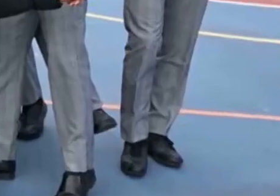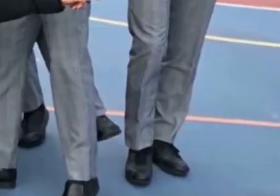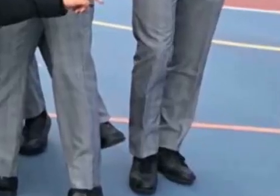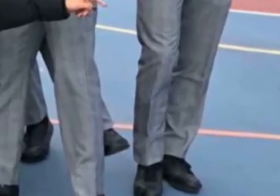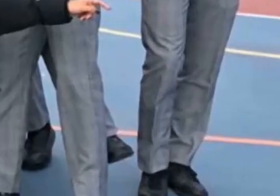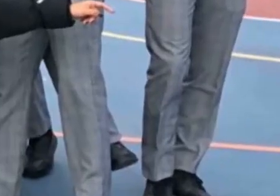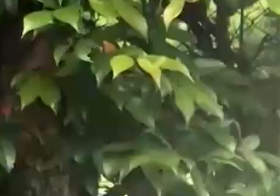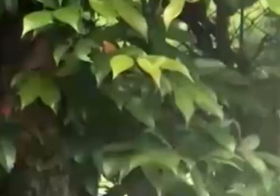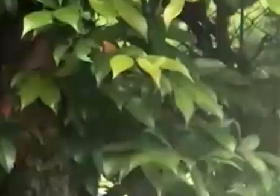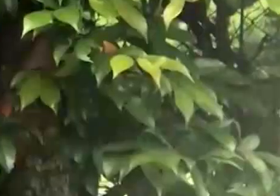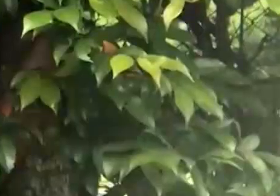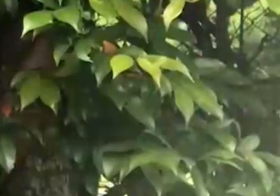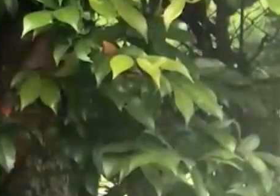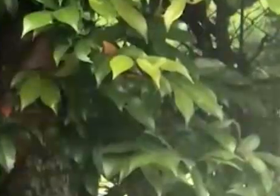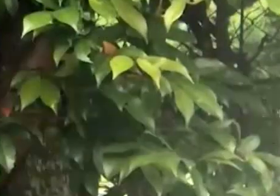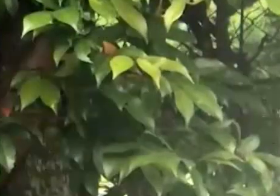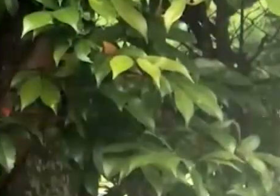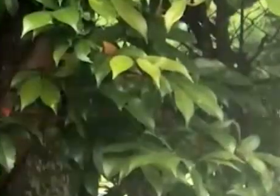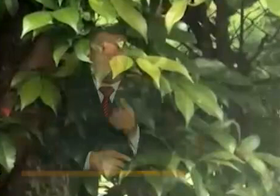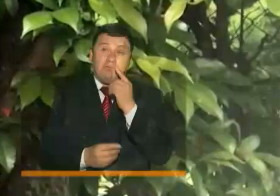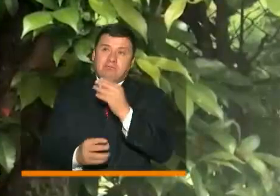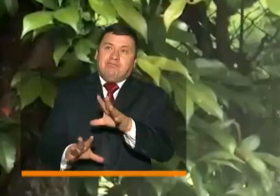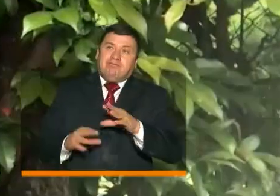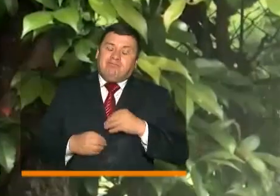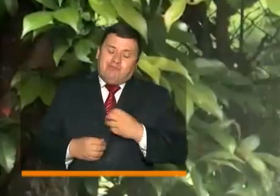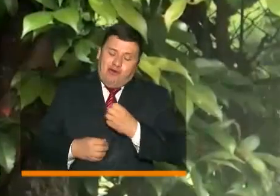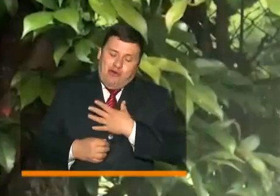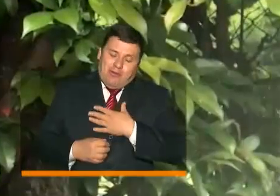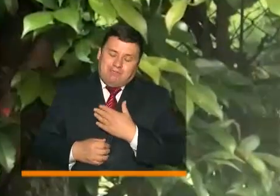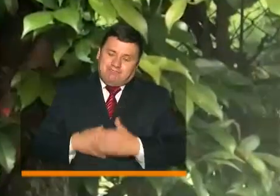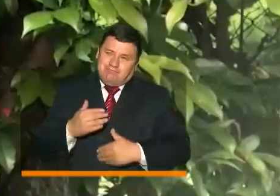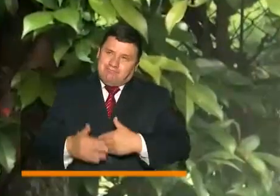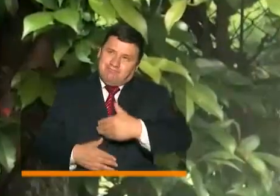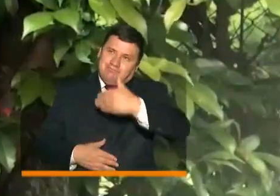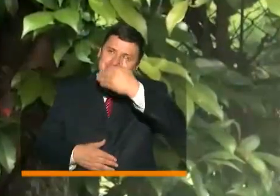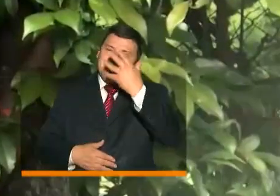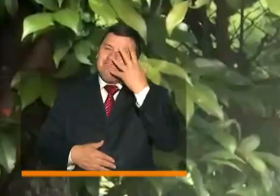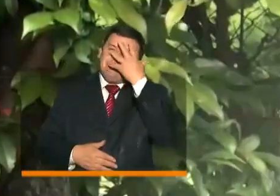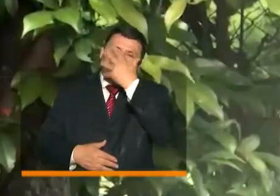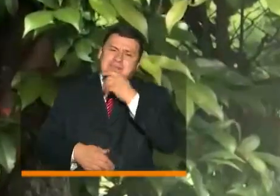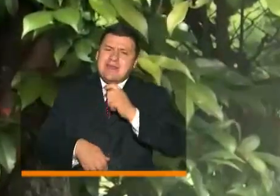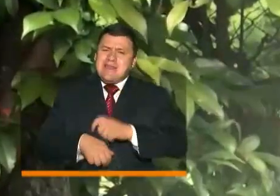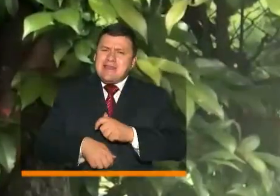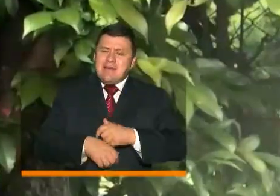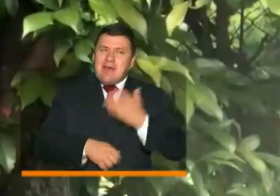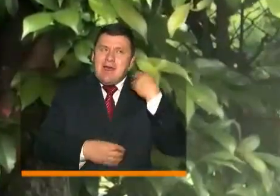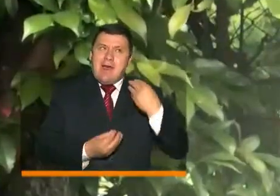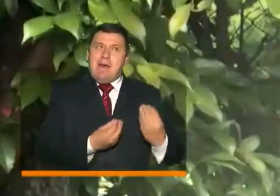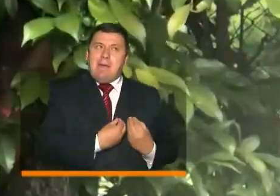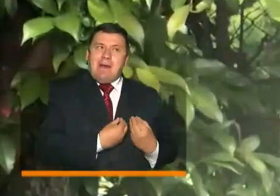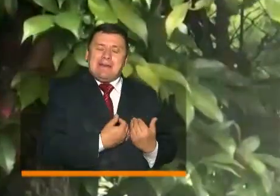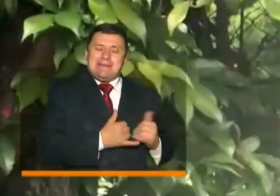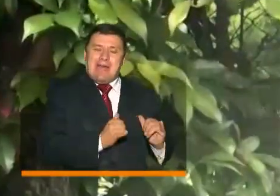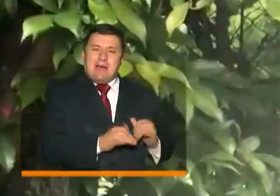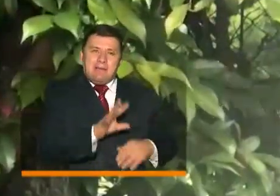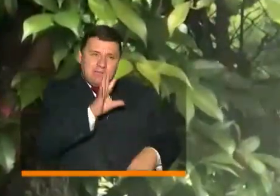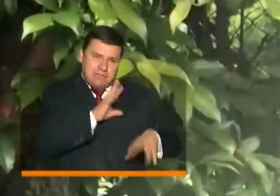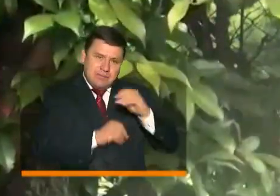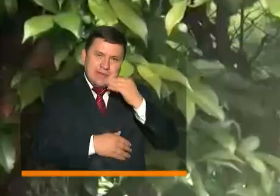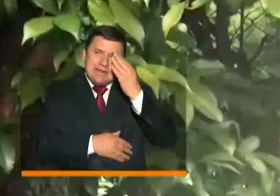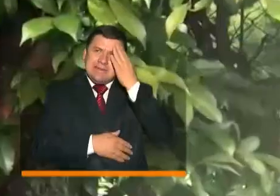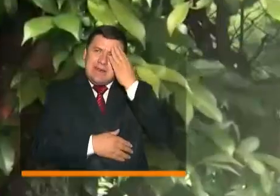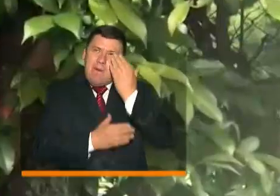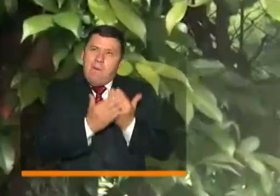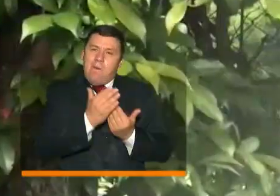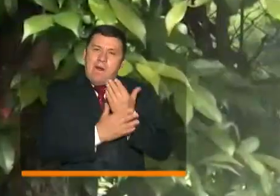innovando. Tomemos esto como una oportunidad para crecer, para disfrutar cada uno de los momentos que vivimos, para aprender nuevos saberes